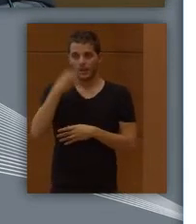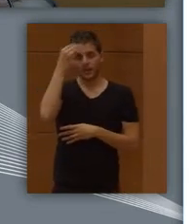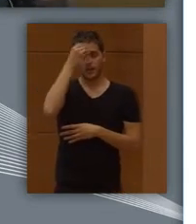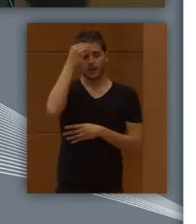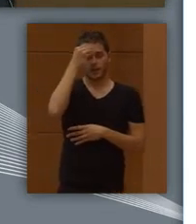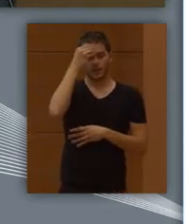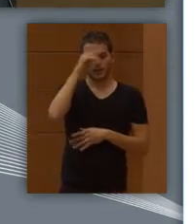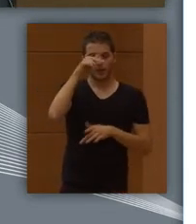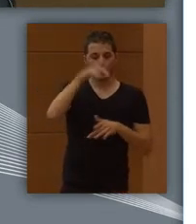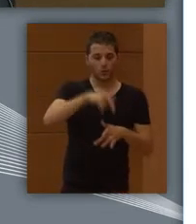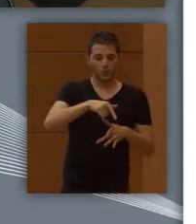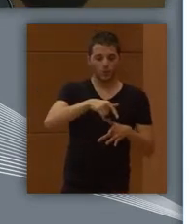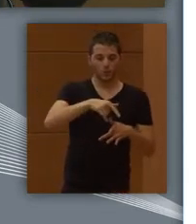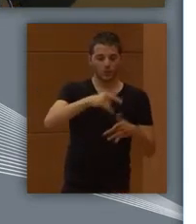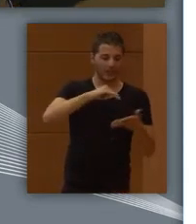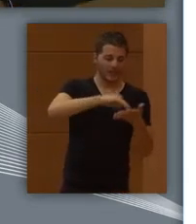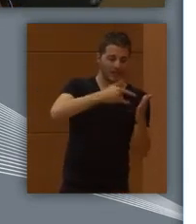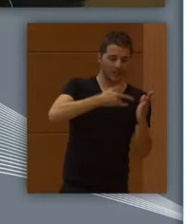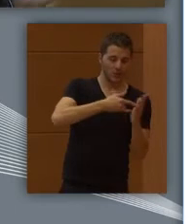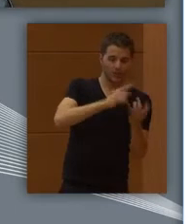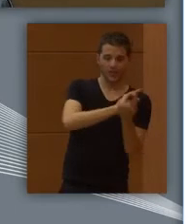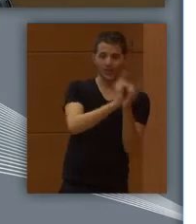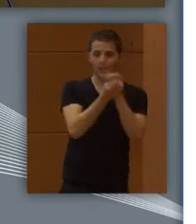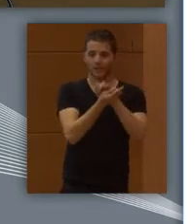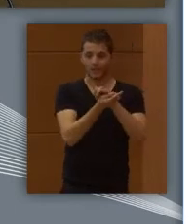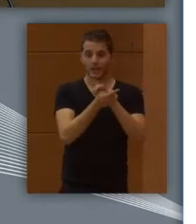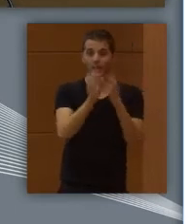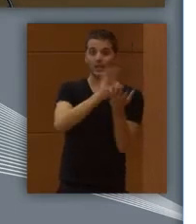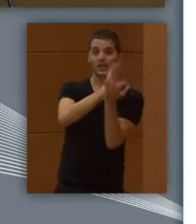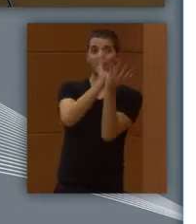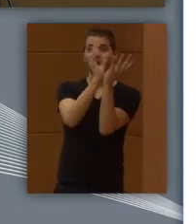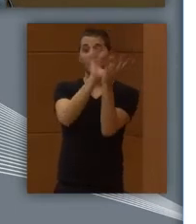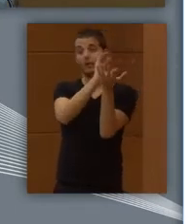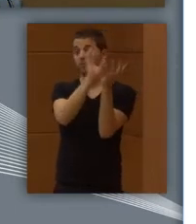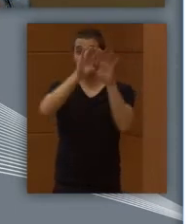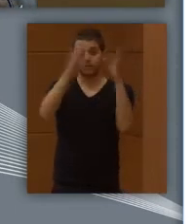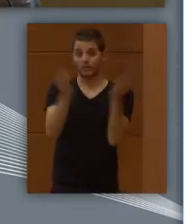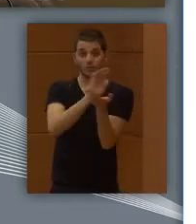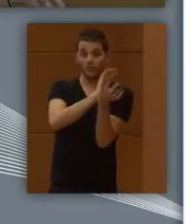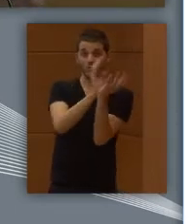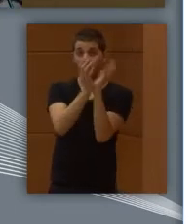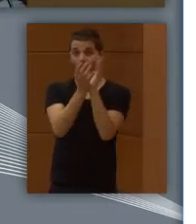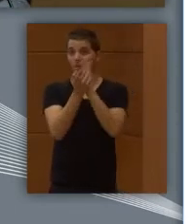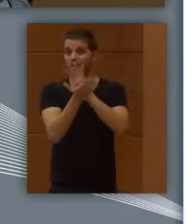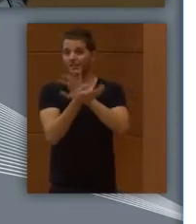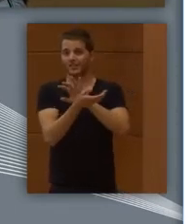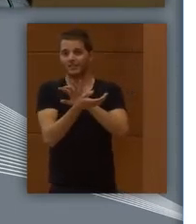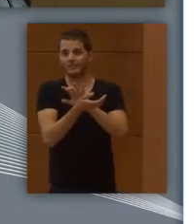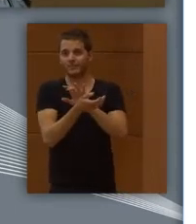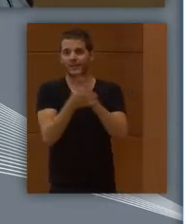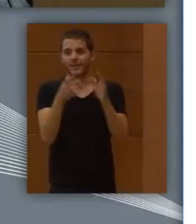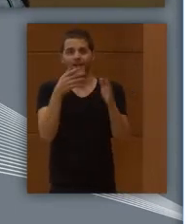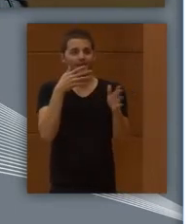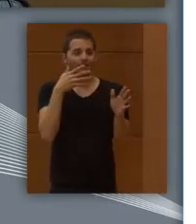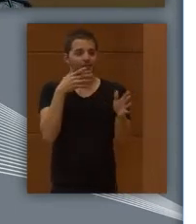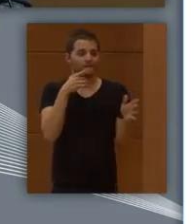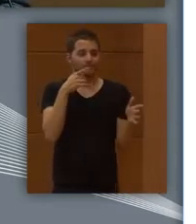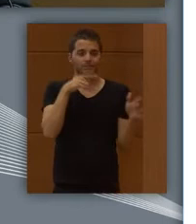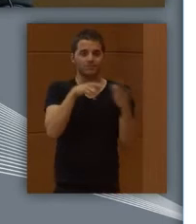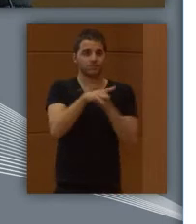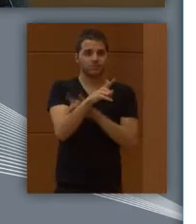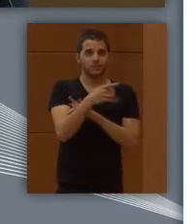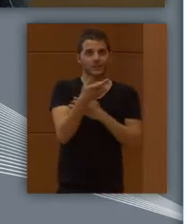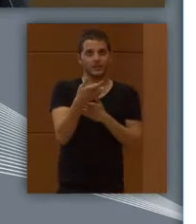la patada tecnológica y el mundo se adapta y progresa, digamos, ¿no?, esa versión extremadamente liberal, ¿no?, de la relación